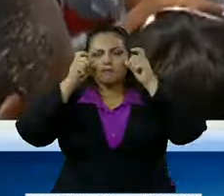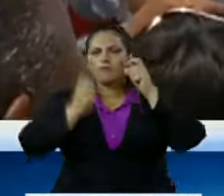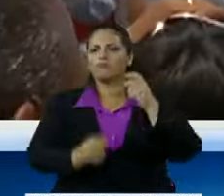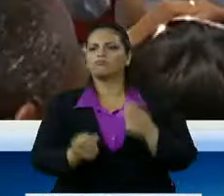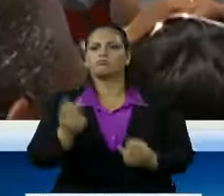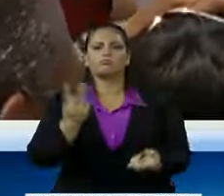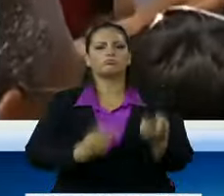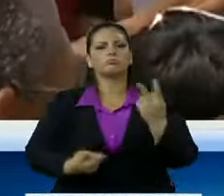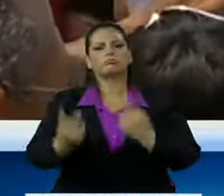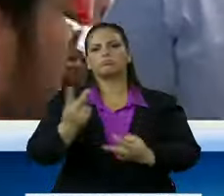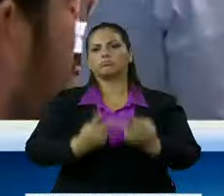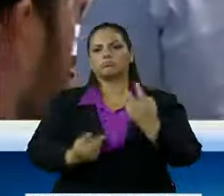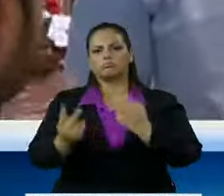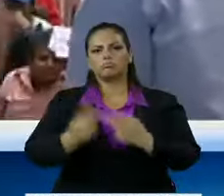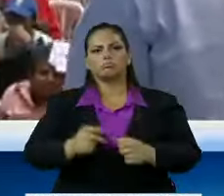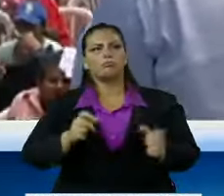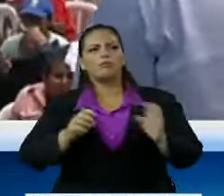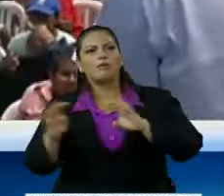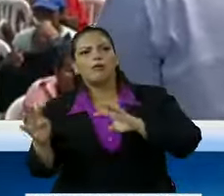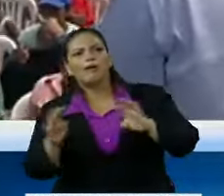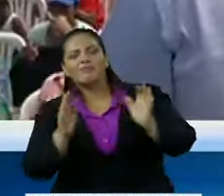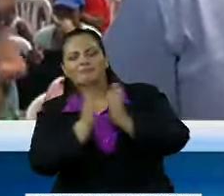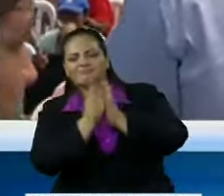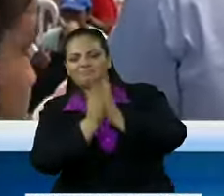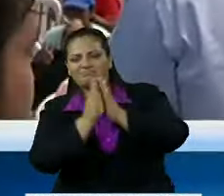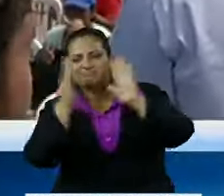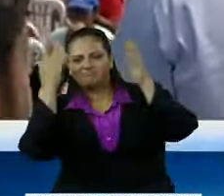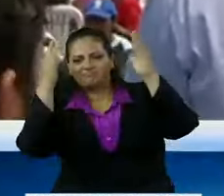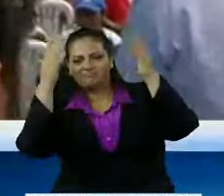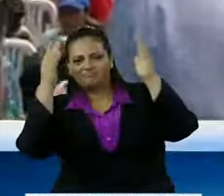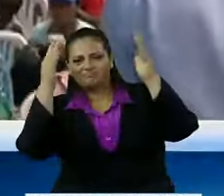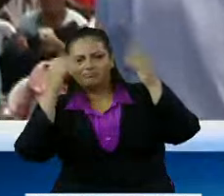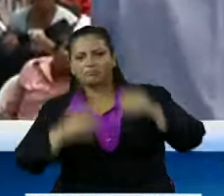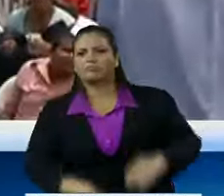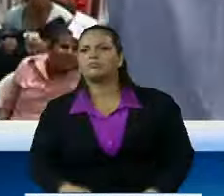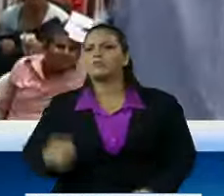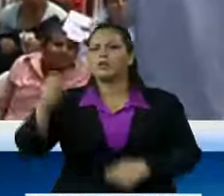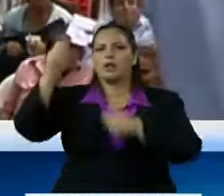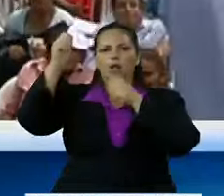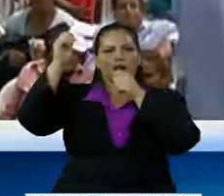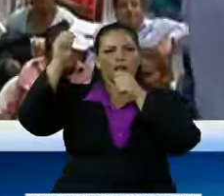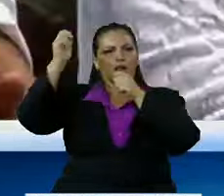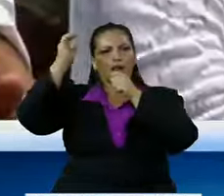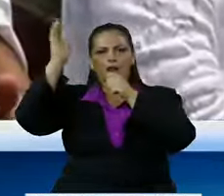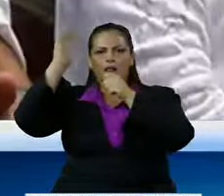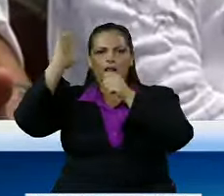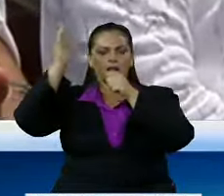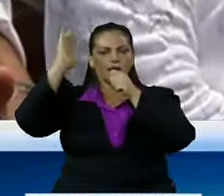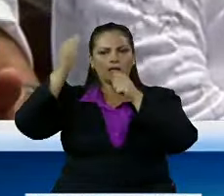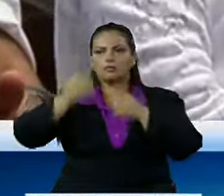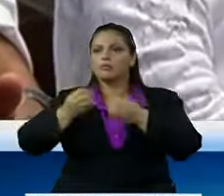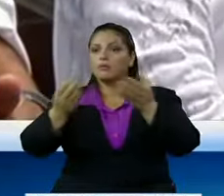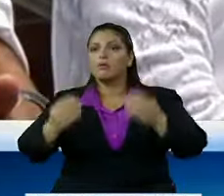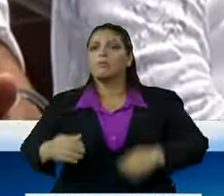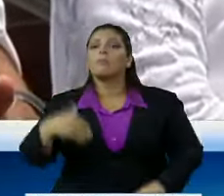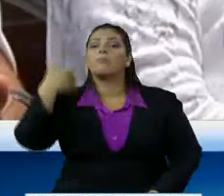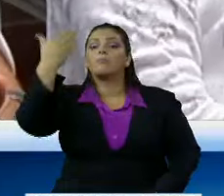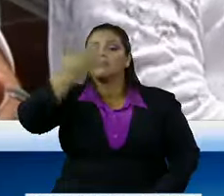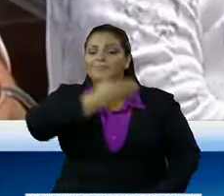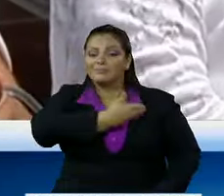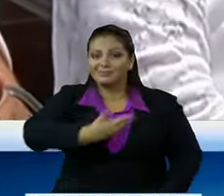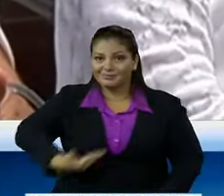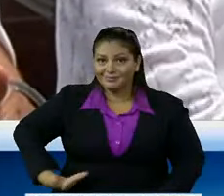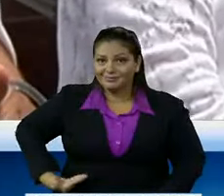en medio de los simpatizantes llegaba, en tarima, daba detalles de lo que serían las medidas que aplicará de ser